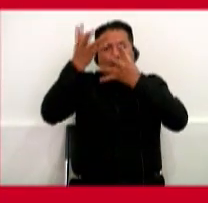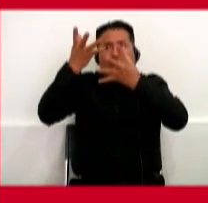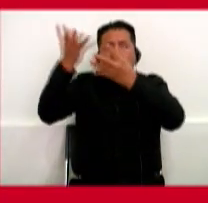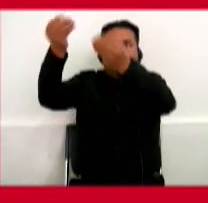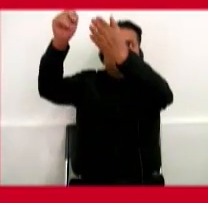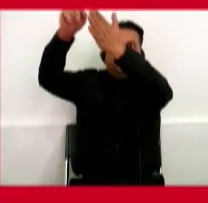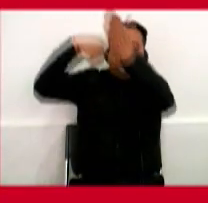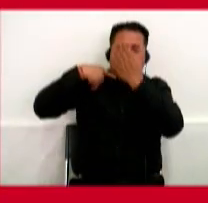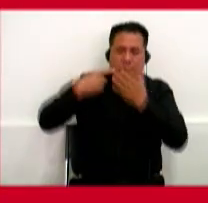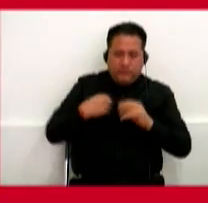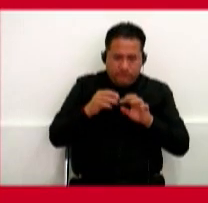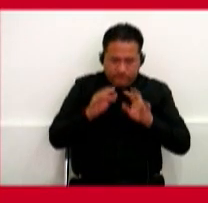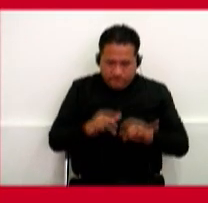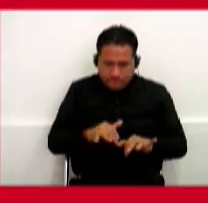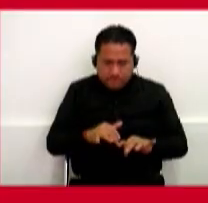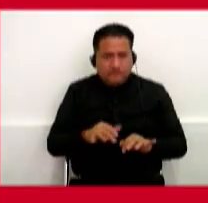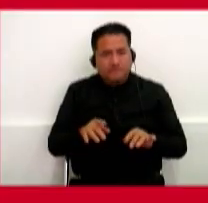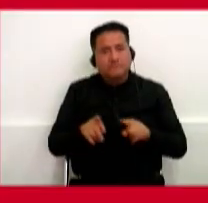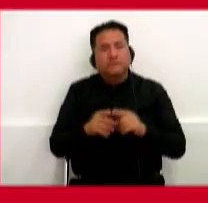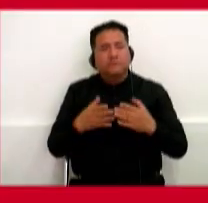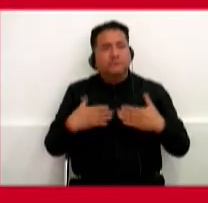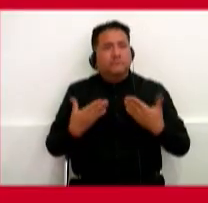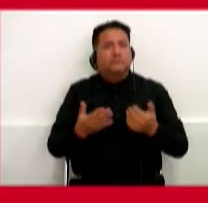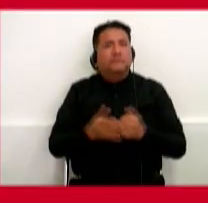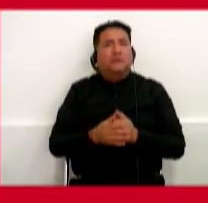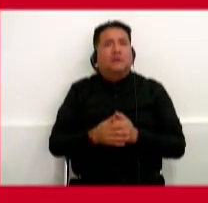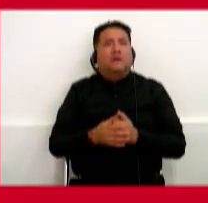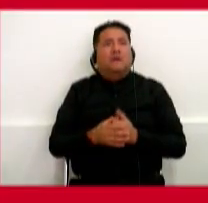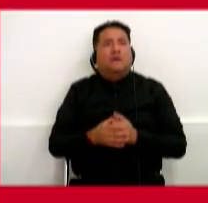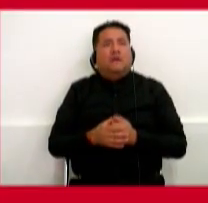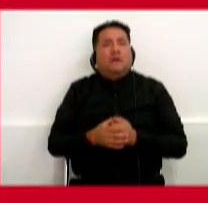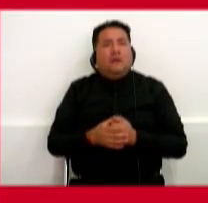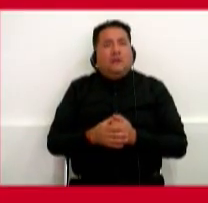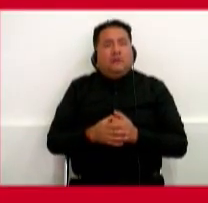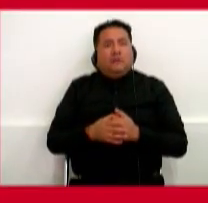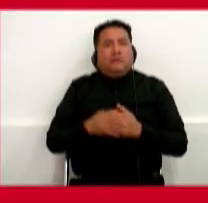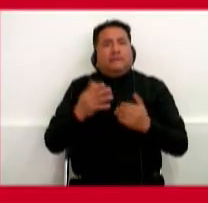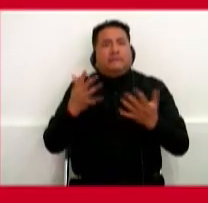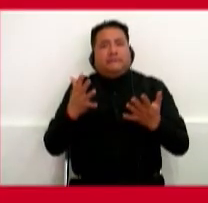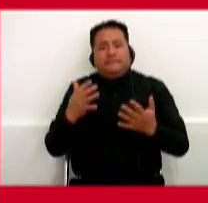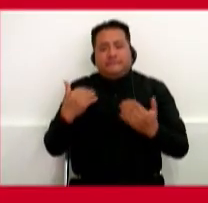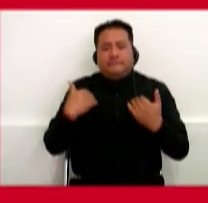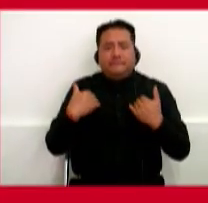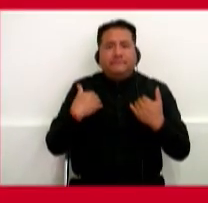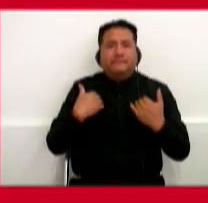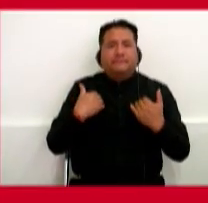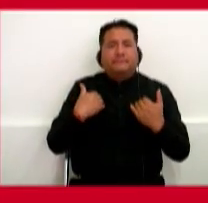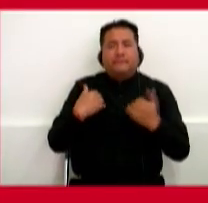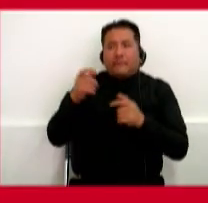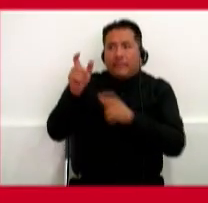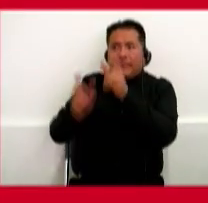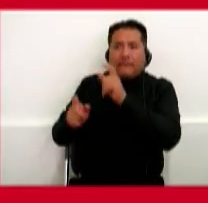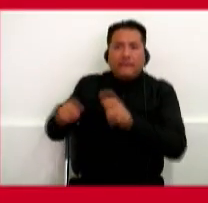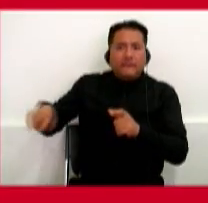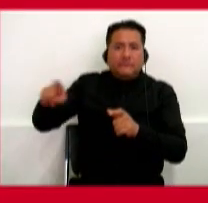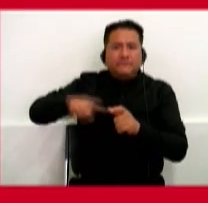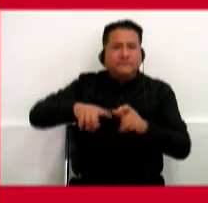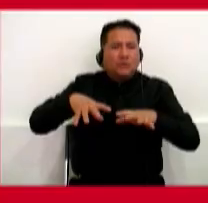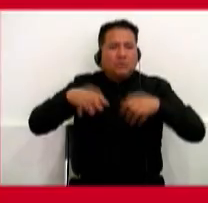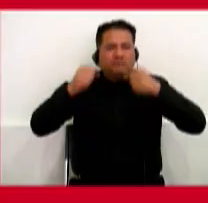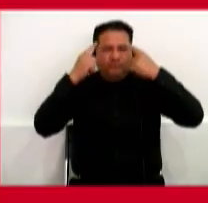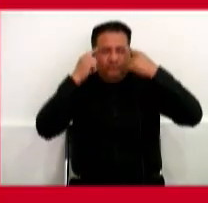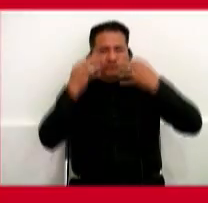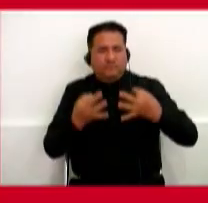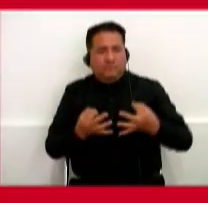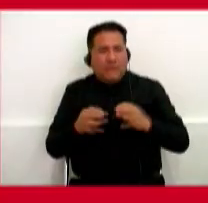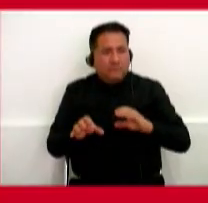Nuestros usuarios, mantenimiento de vías es el cliente clave para nosotros porque justamente son ellos los que deben tomar acción. Y después